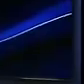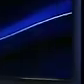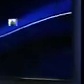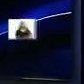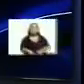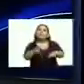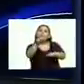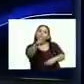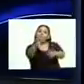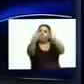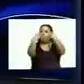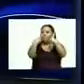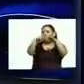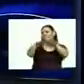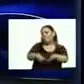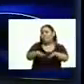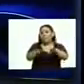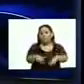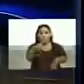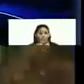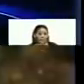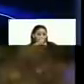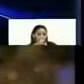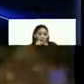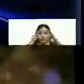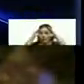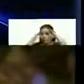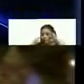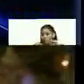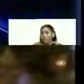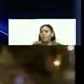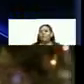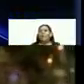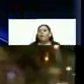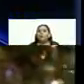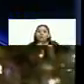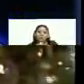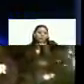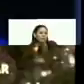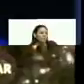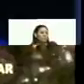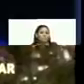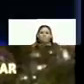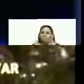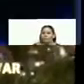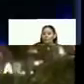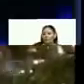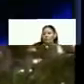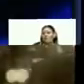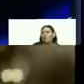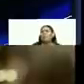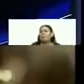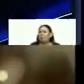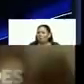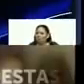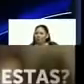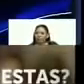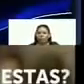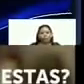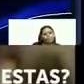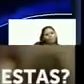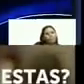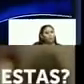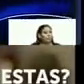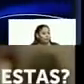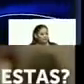Gracias por continuar con nosotros en Noticiero Hechos, emisión estelar y la época más feliz del año. Tiempo para compartir en familia, en